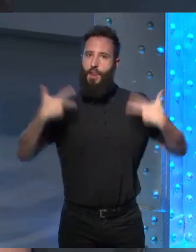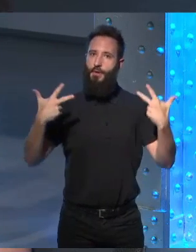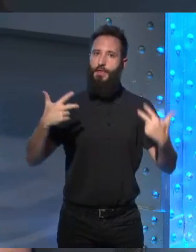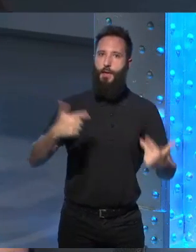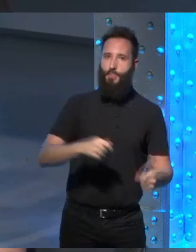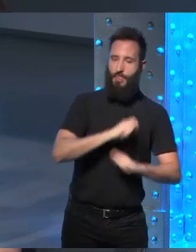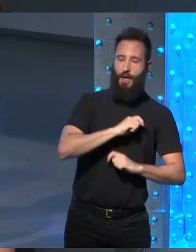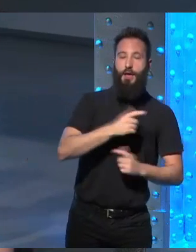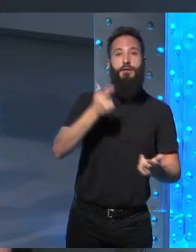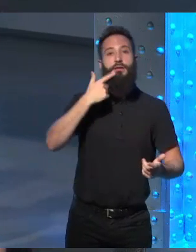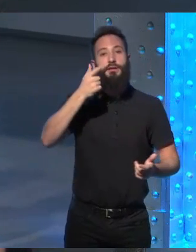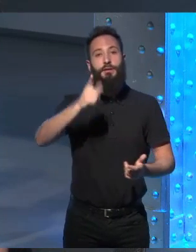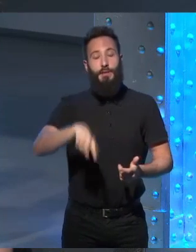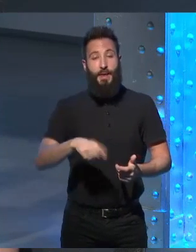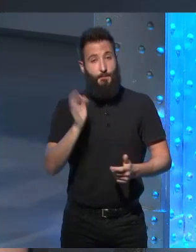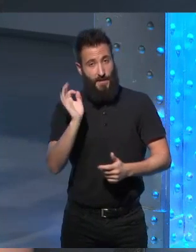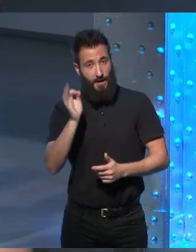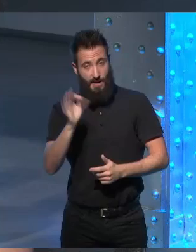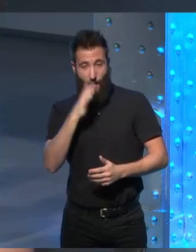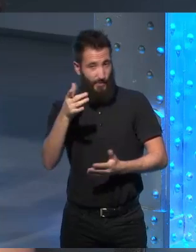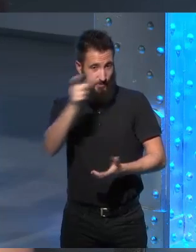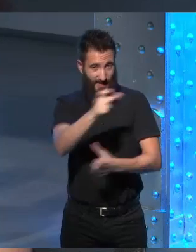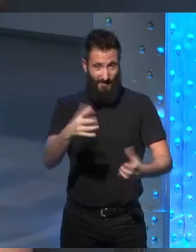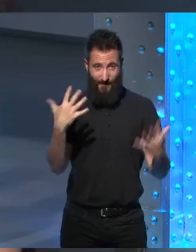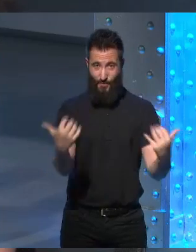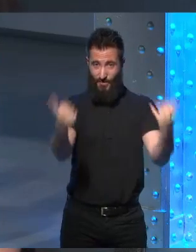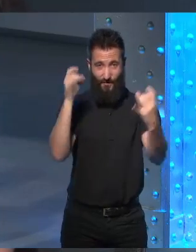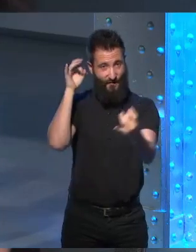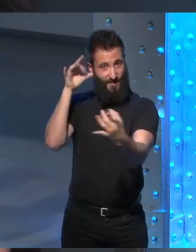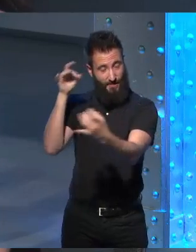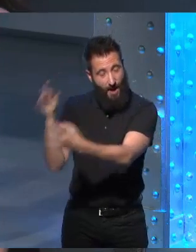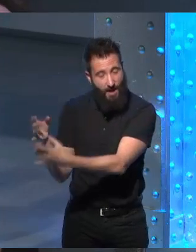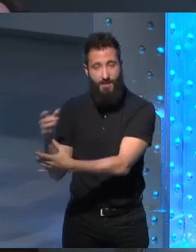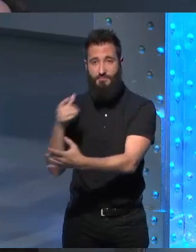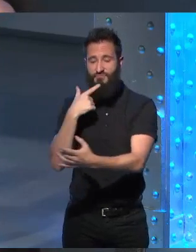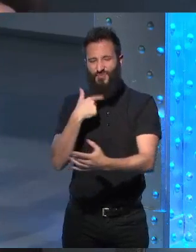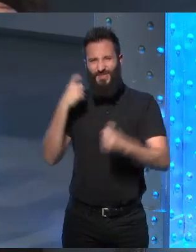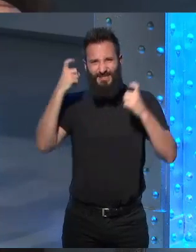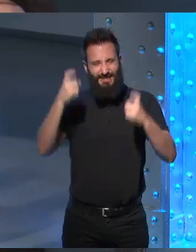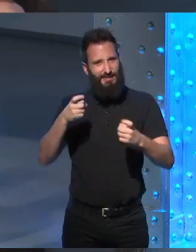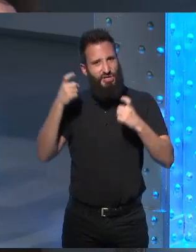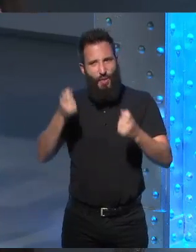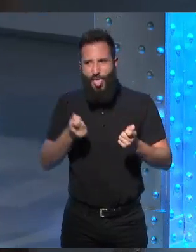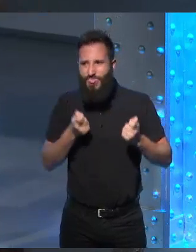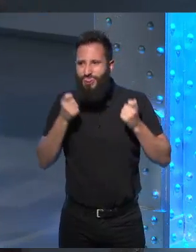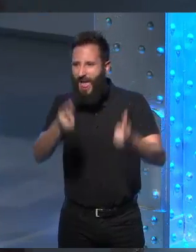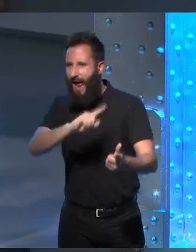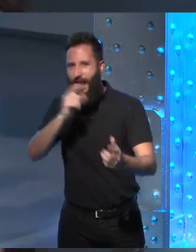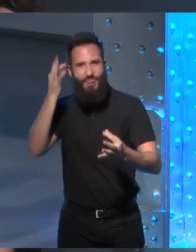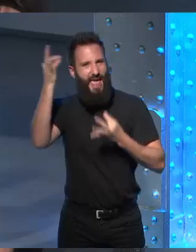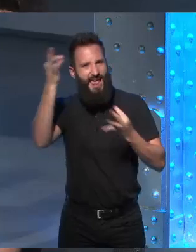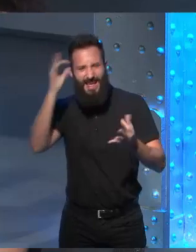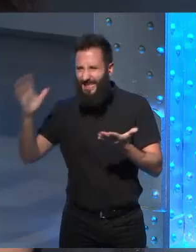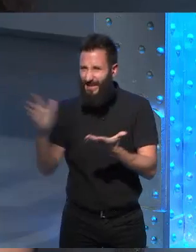Y eso, y bueno, la verdad es que el feedback que tengo y tal, o sea, no pretendo dar absolutamente todos los